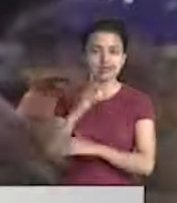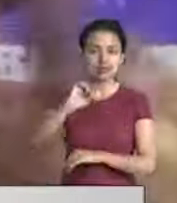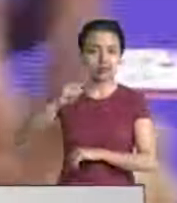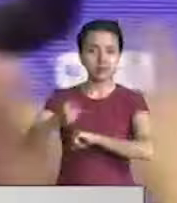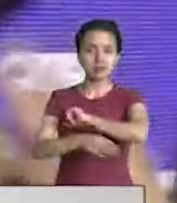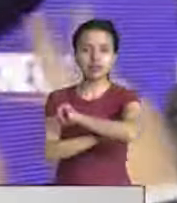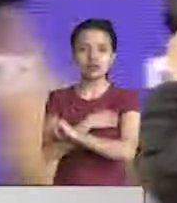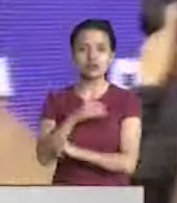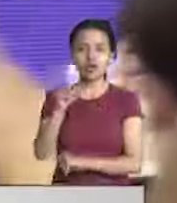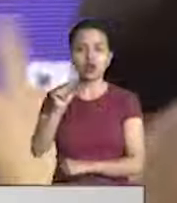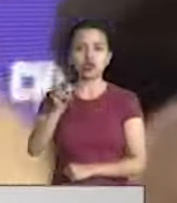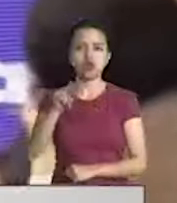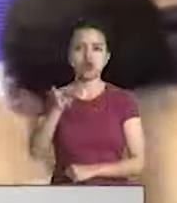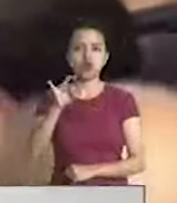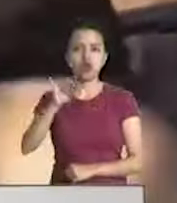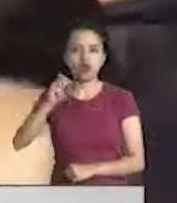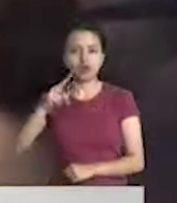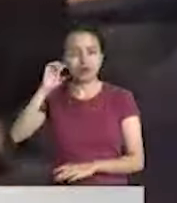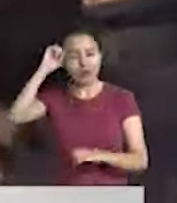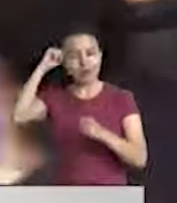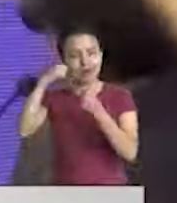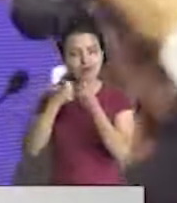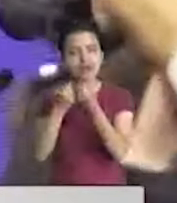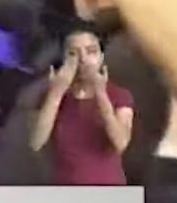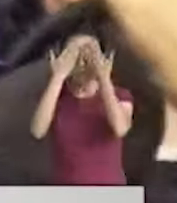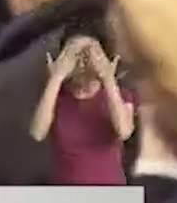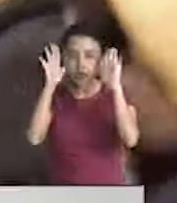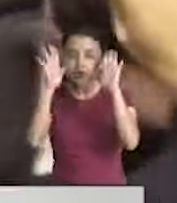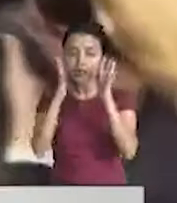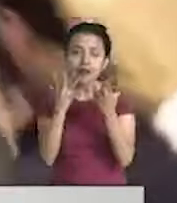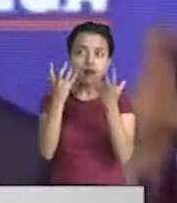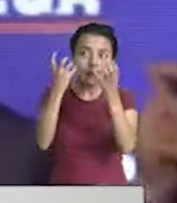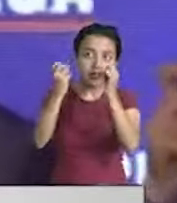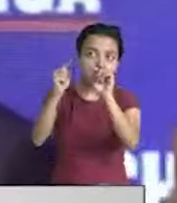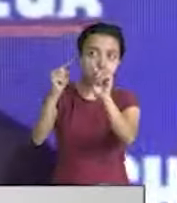El líder de Alianza Democrática afirmó que tiene expectativas